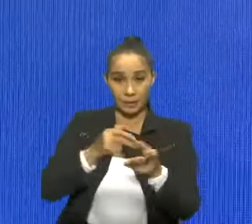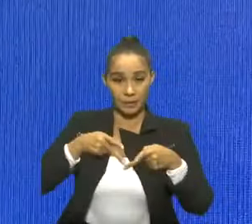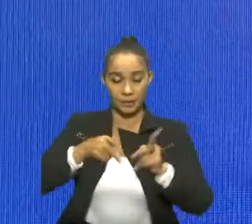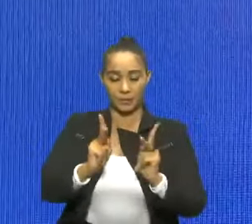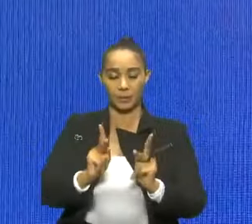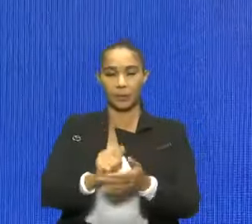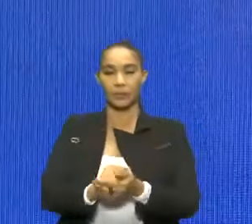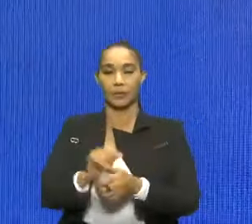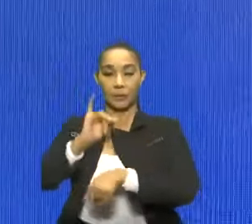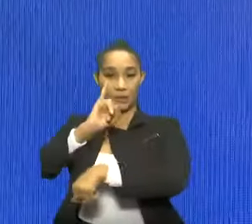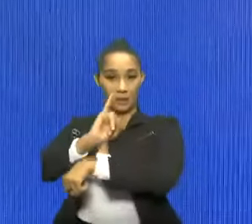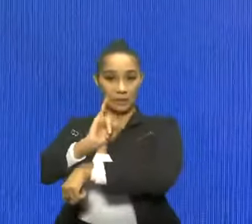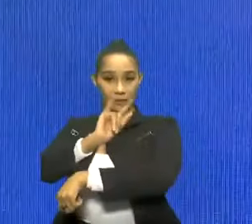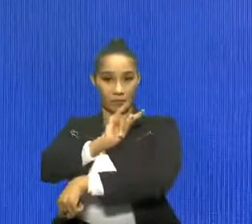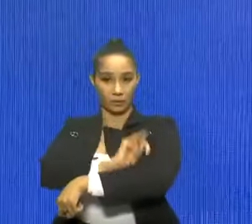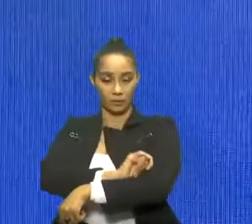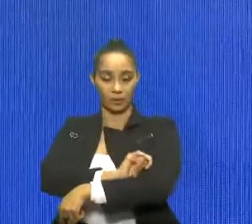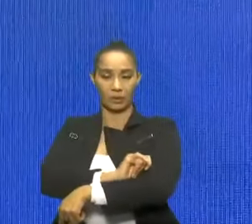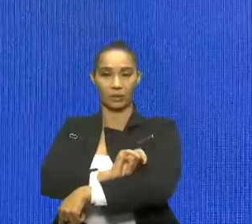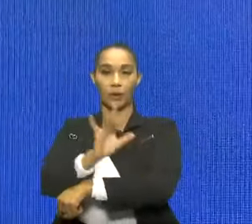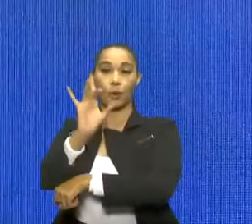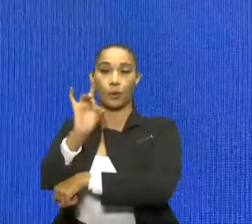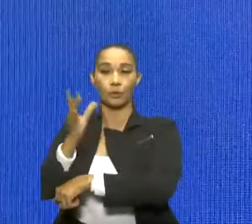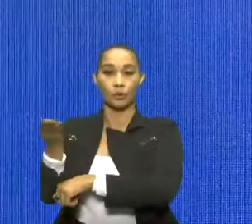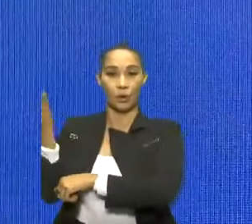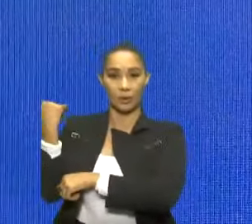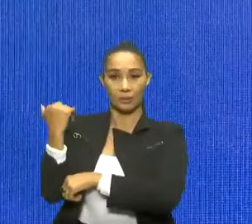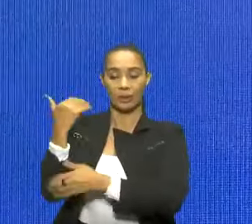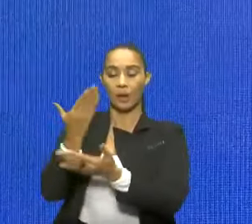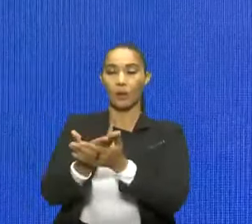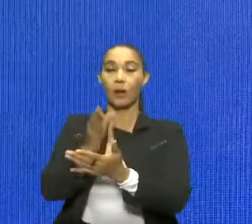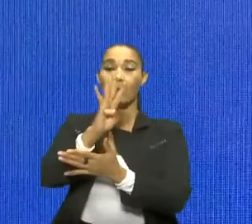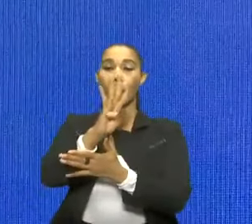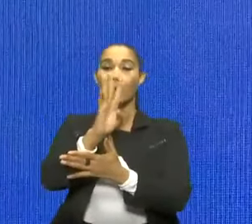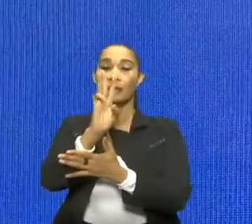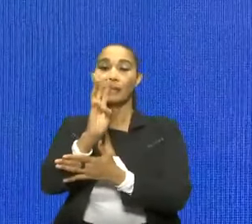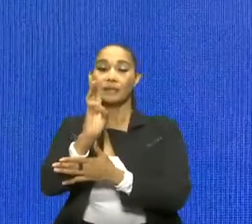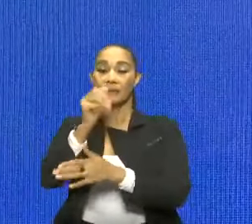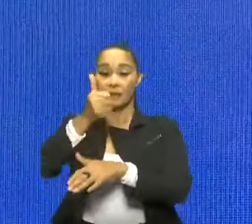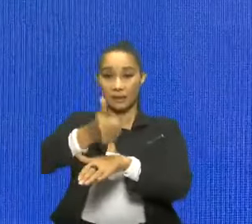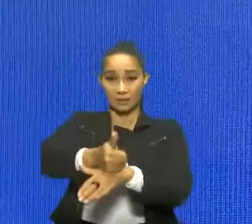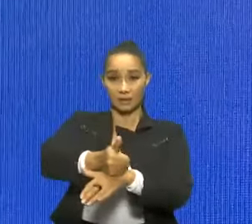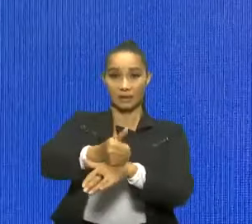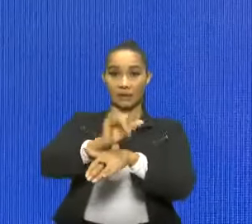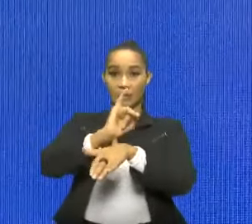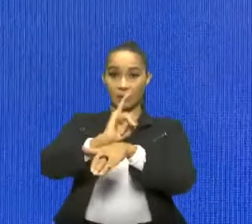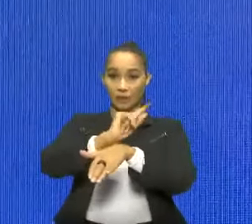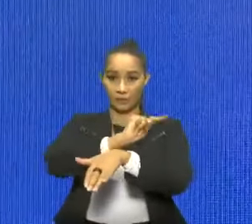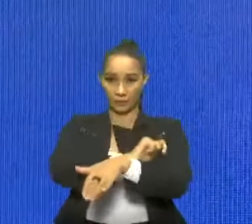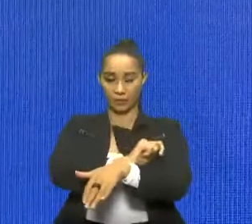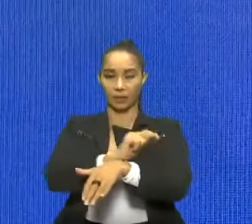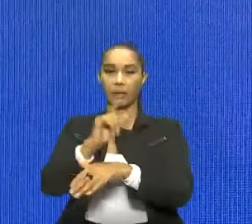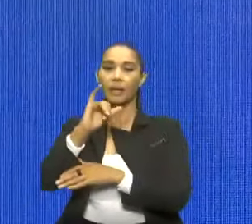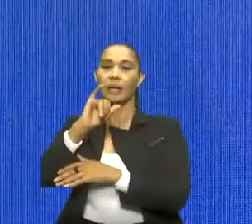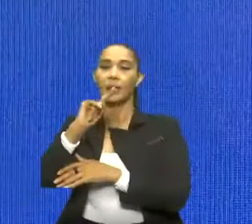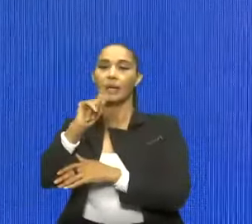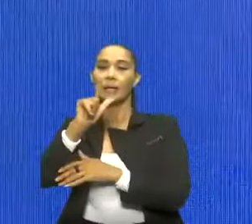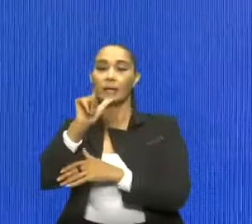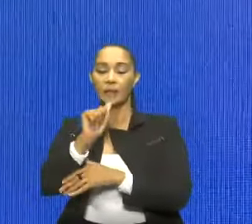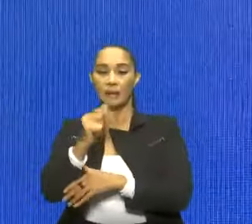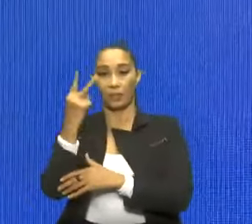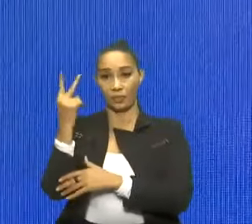llevado Infotep de 8 instalaciones que tenía a 46 instalaciones. Hemos llevado el ITLA, que de